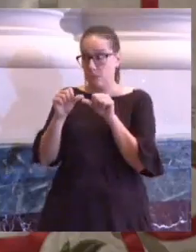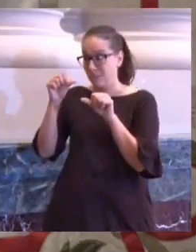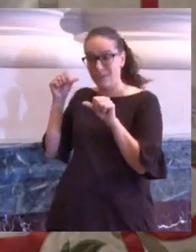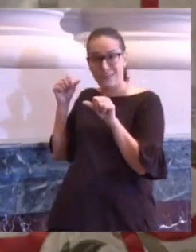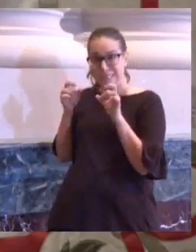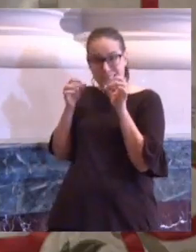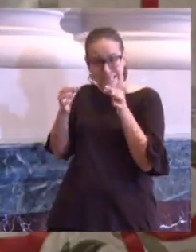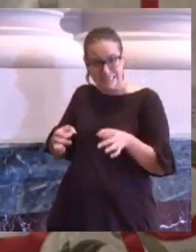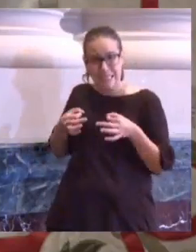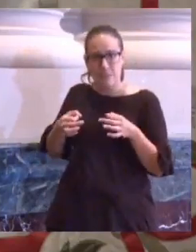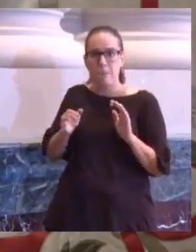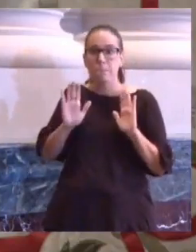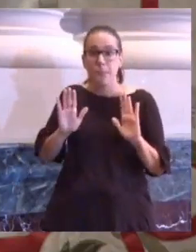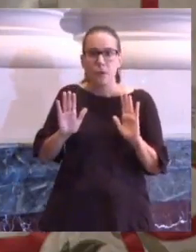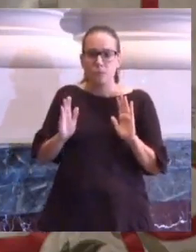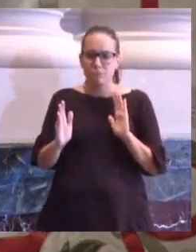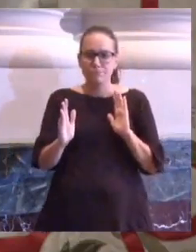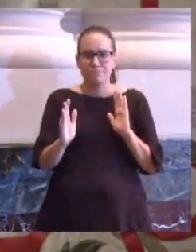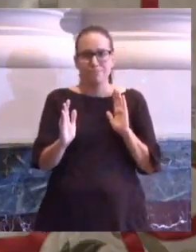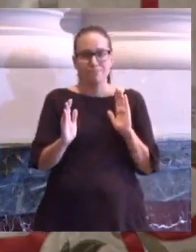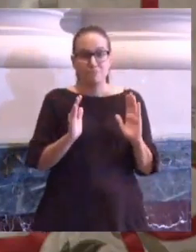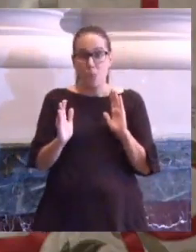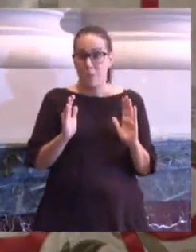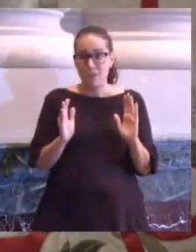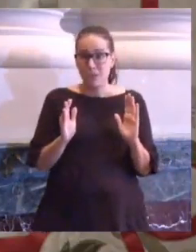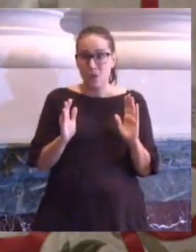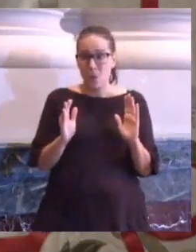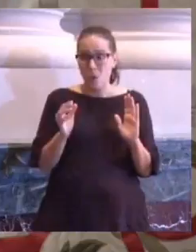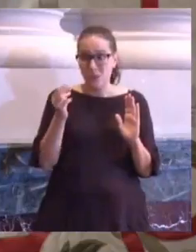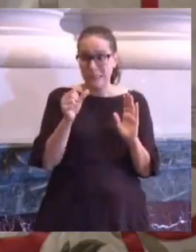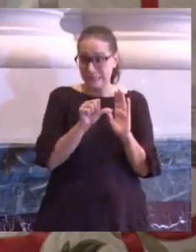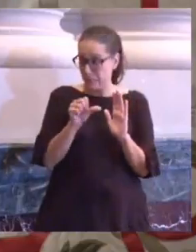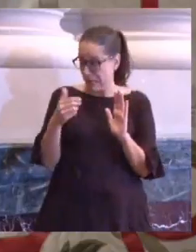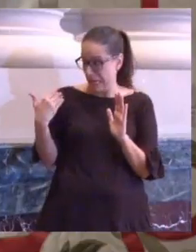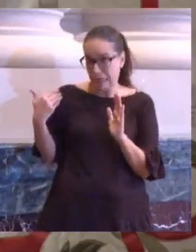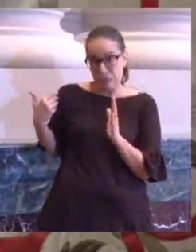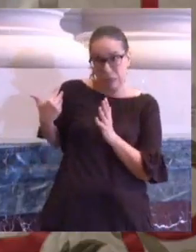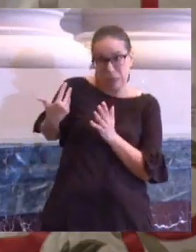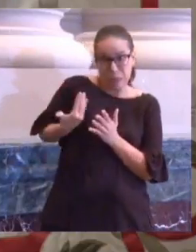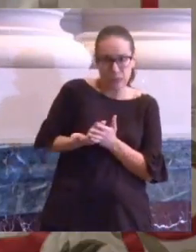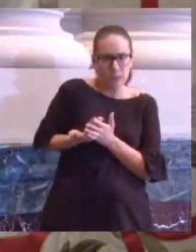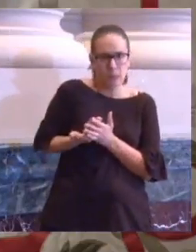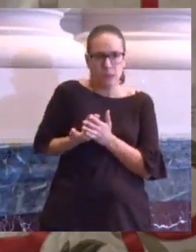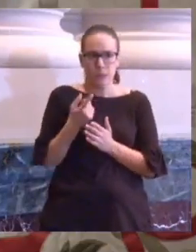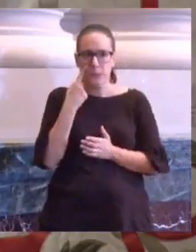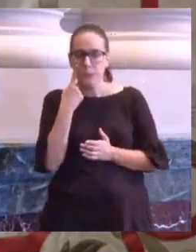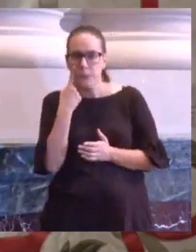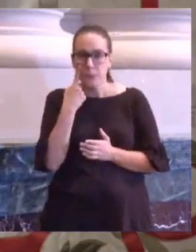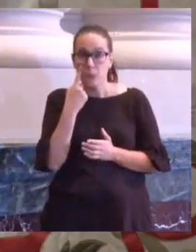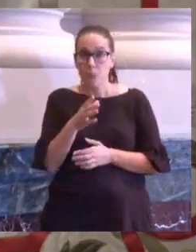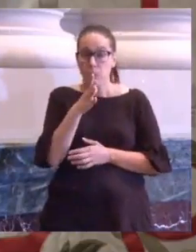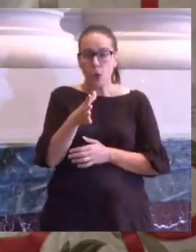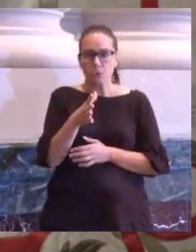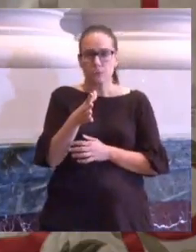siempre, pero lo ha sido fundamentalmente en las últimas semanas en las que se ha visto